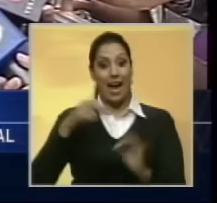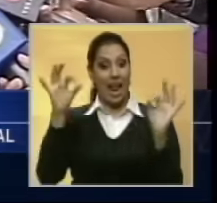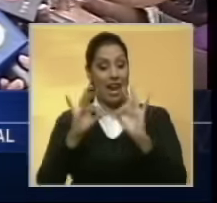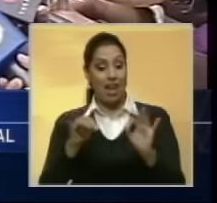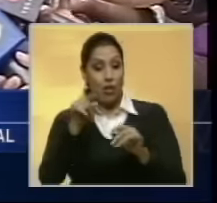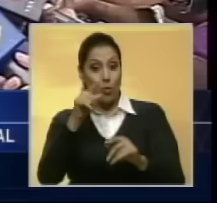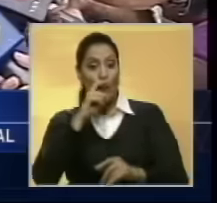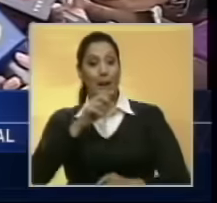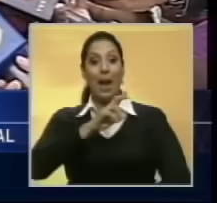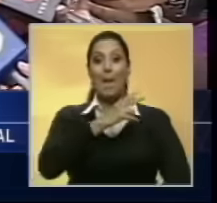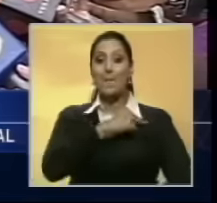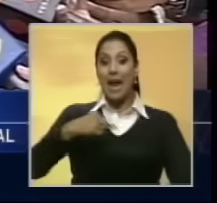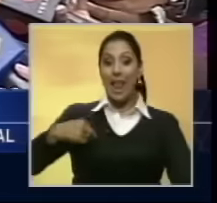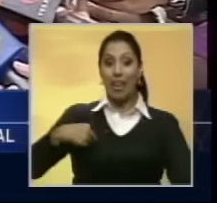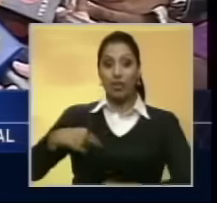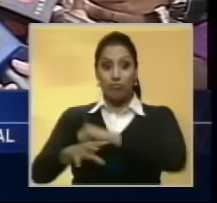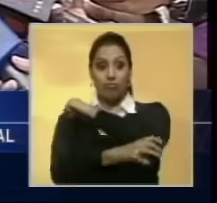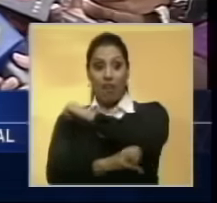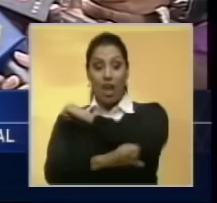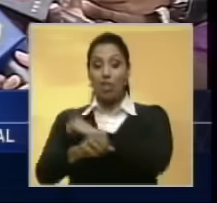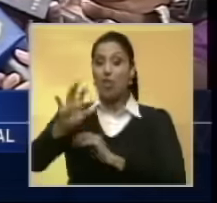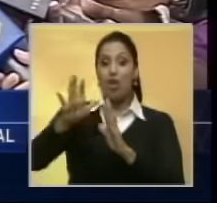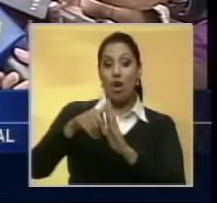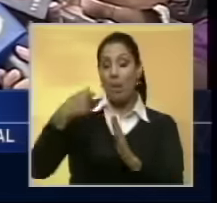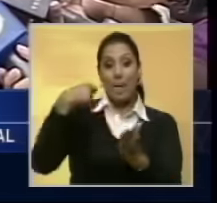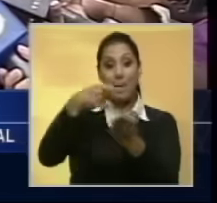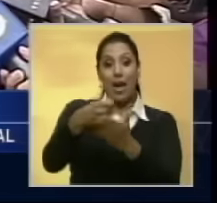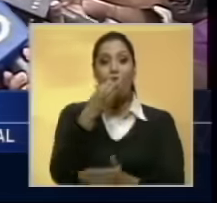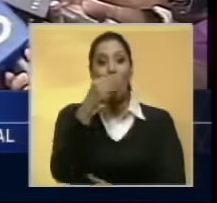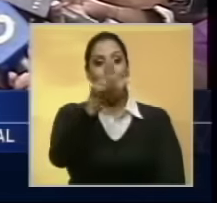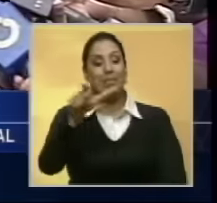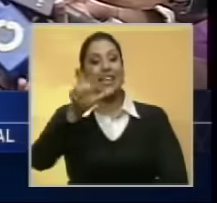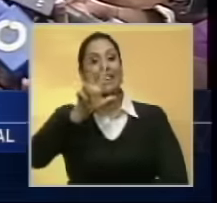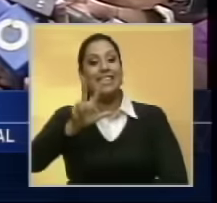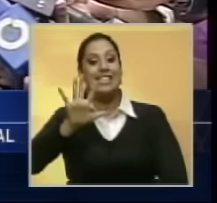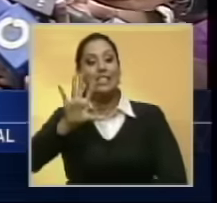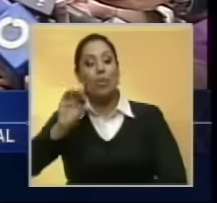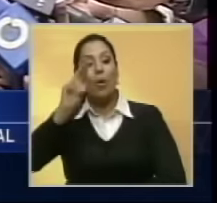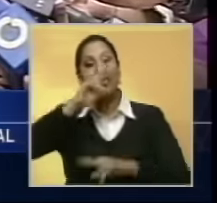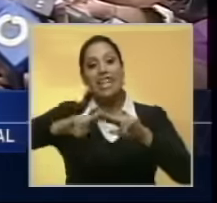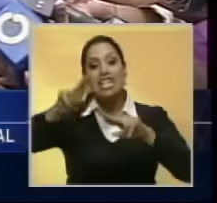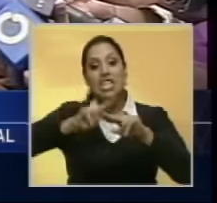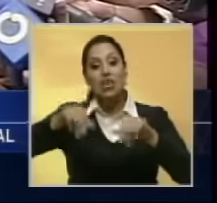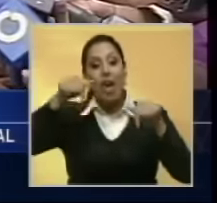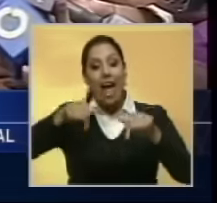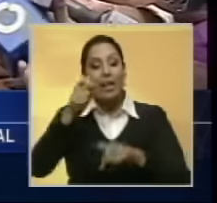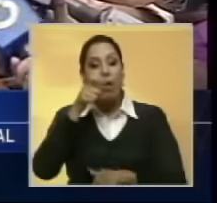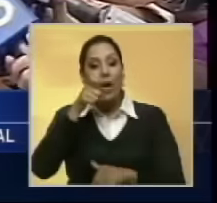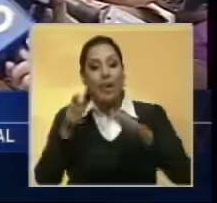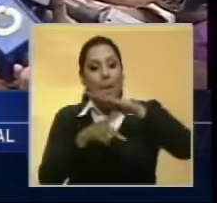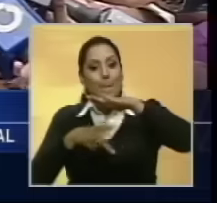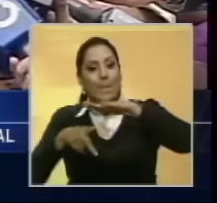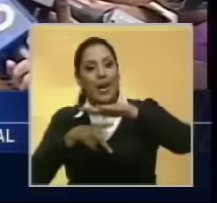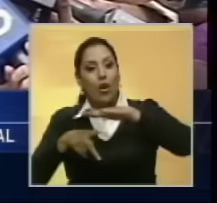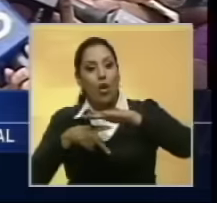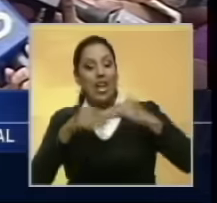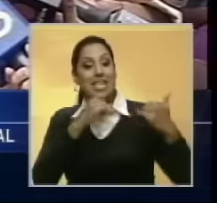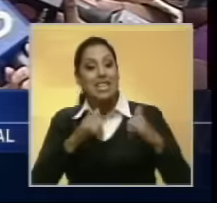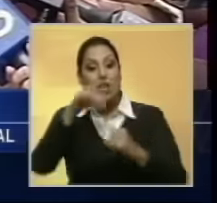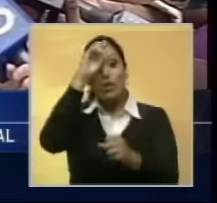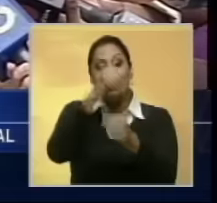tesorero, malandro, no manda el dinero para la comida de los 350 niños que hay aquí en la guardería, los hijos de